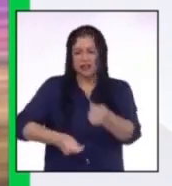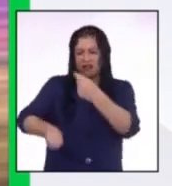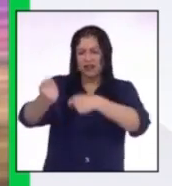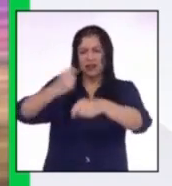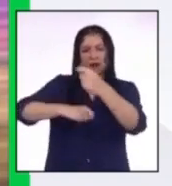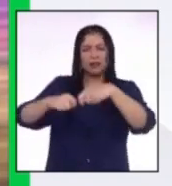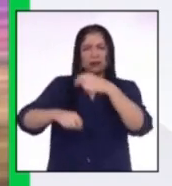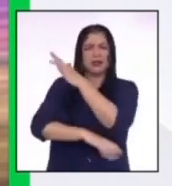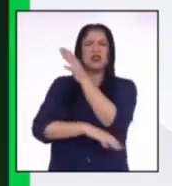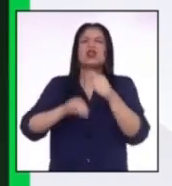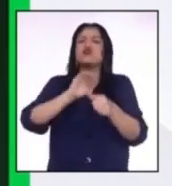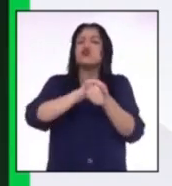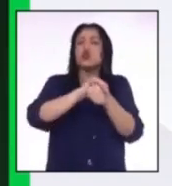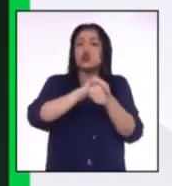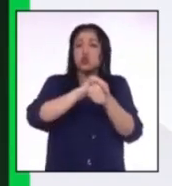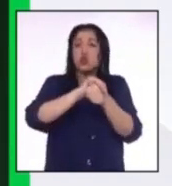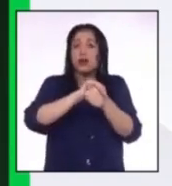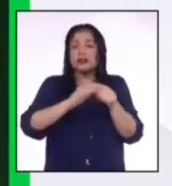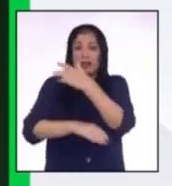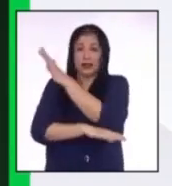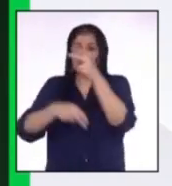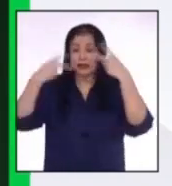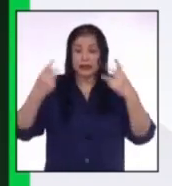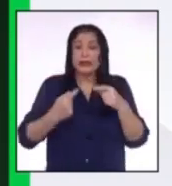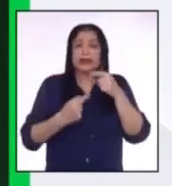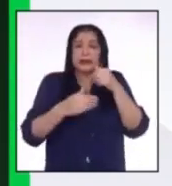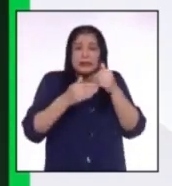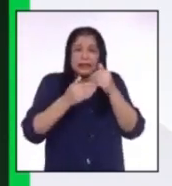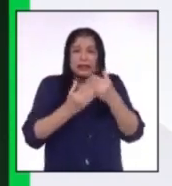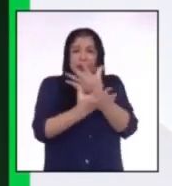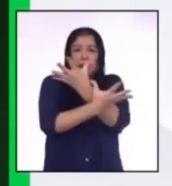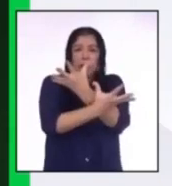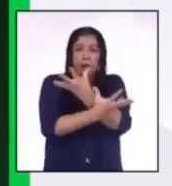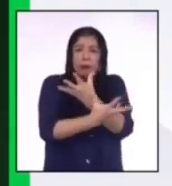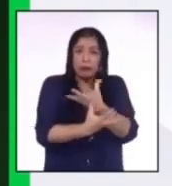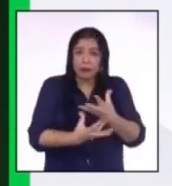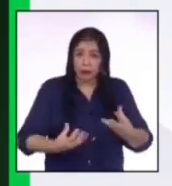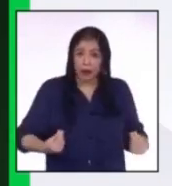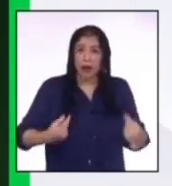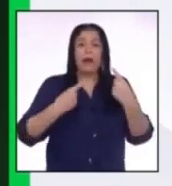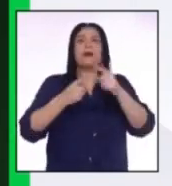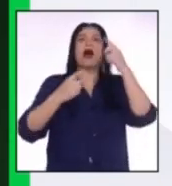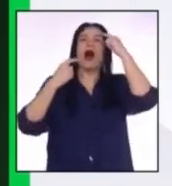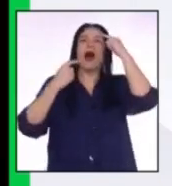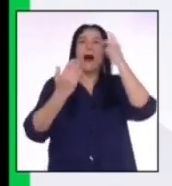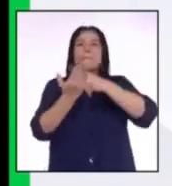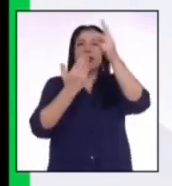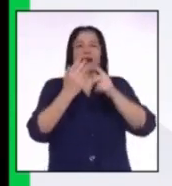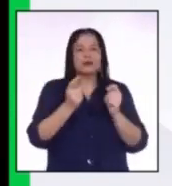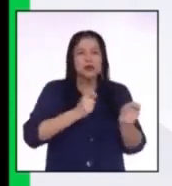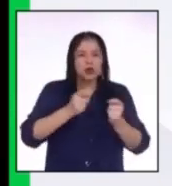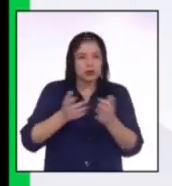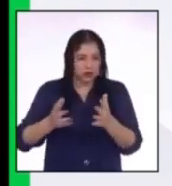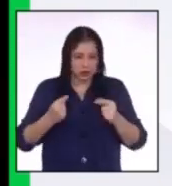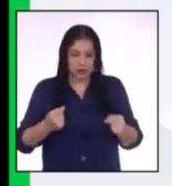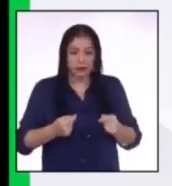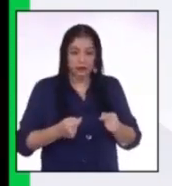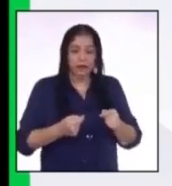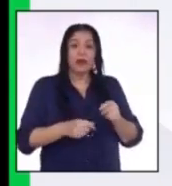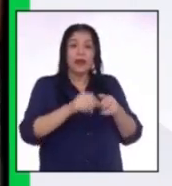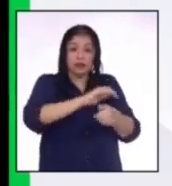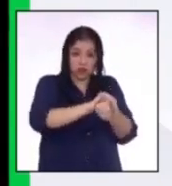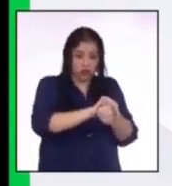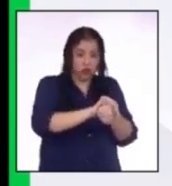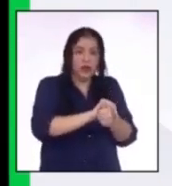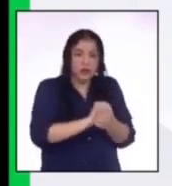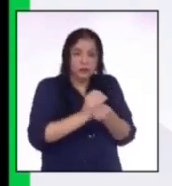amazonía que son las tortugas estaba al borde de la extinción hasta que se empezó a hacer los planes de manejo se extraen los huevos de las